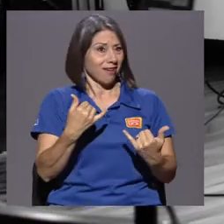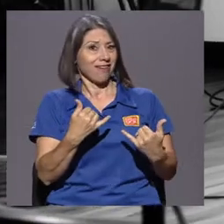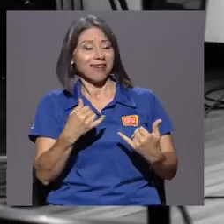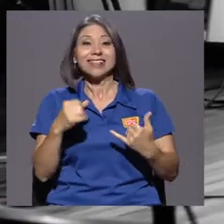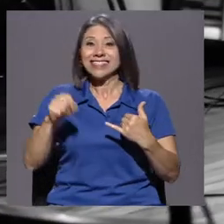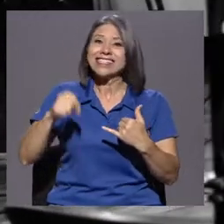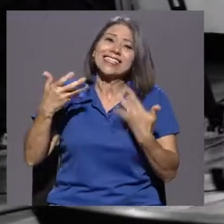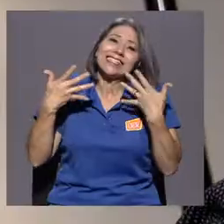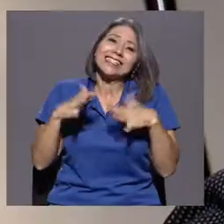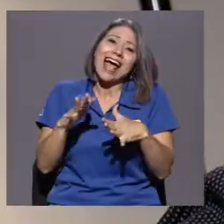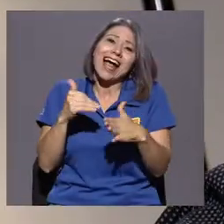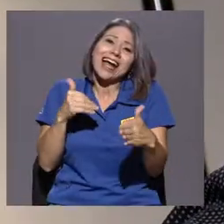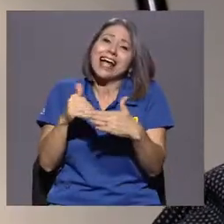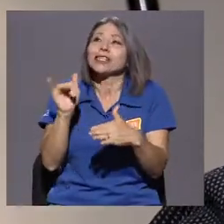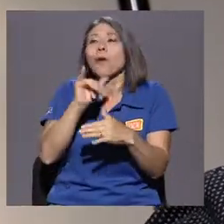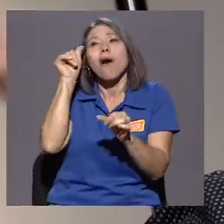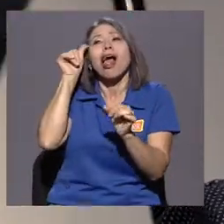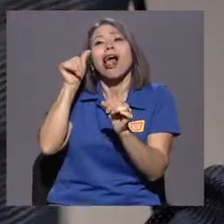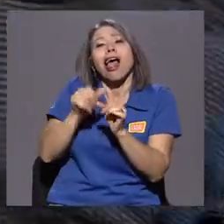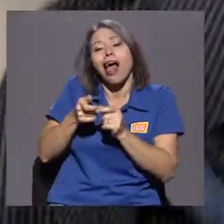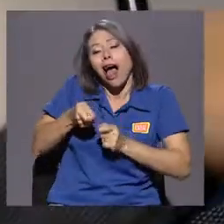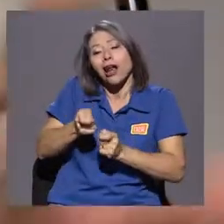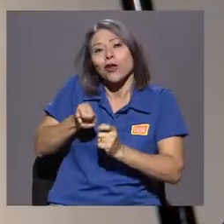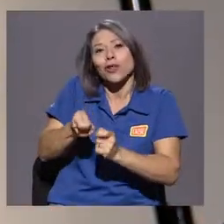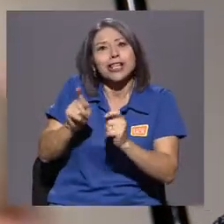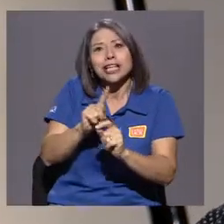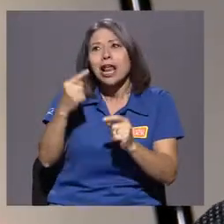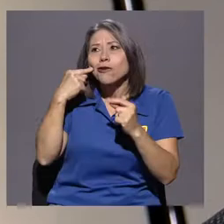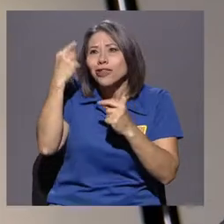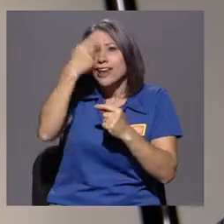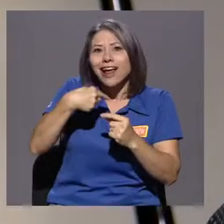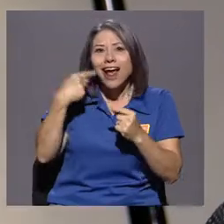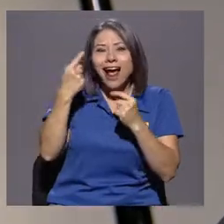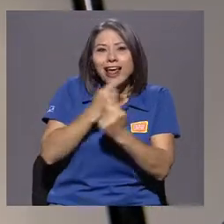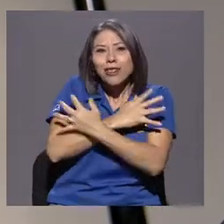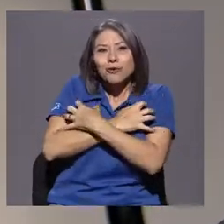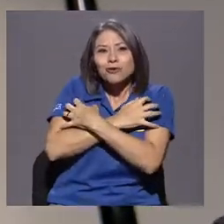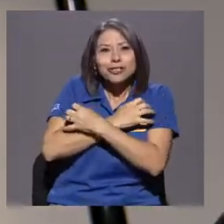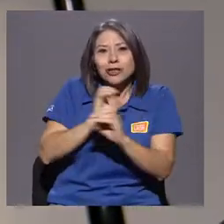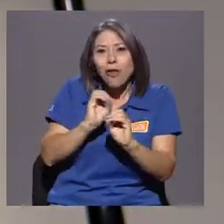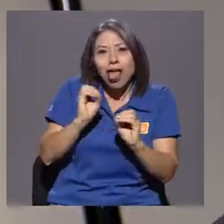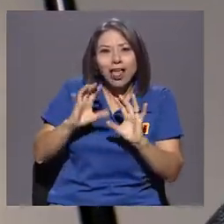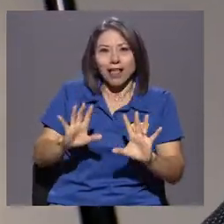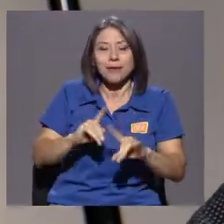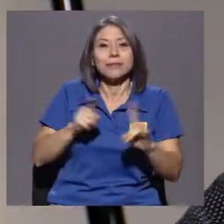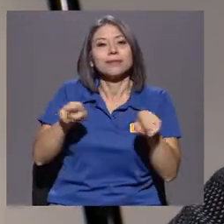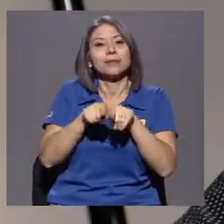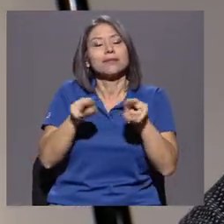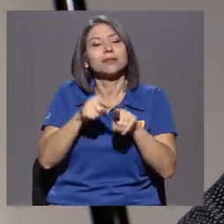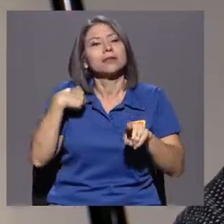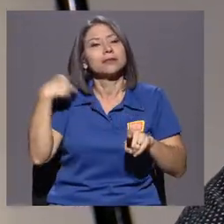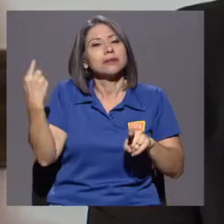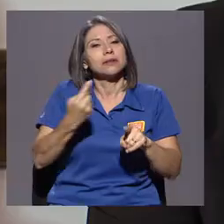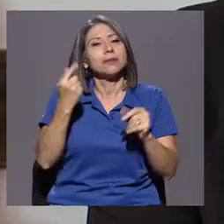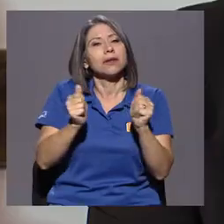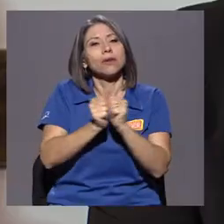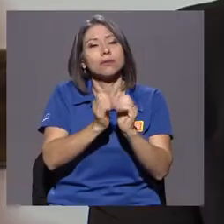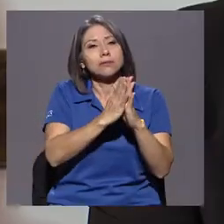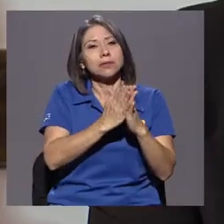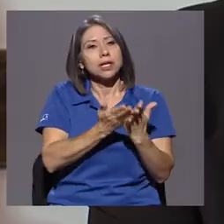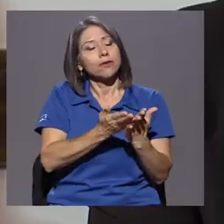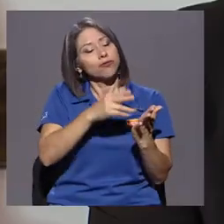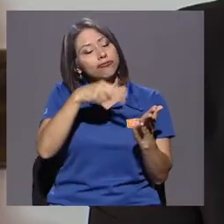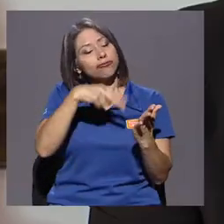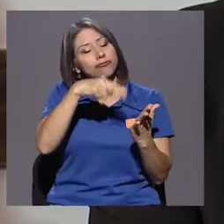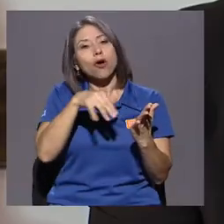arqueológico verdad y así lo ves ya no tiene cara de osito panda ni de nada dormía con un libro a la par siempre era que era